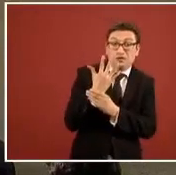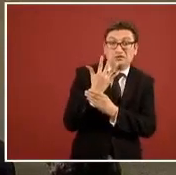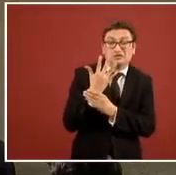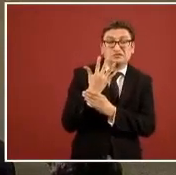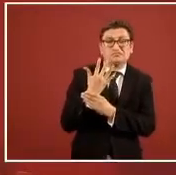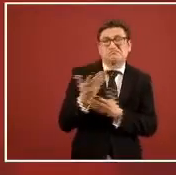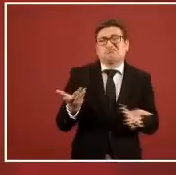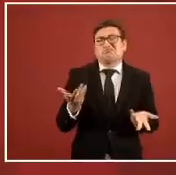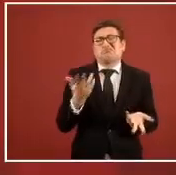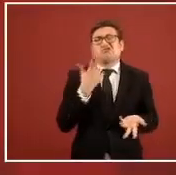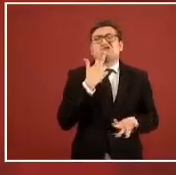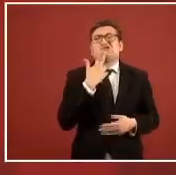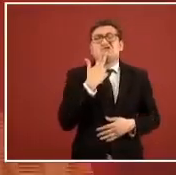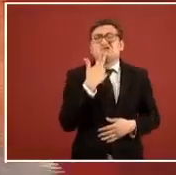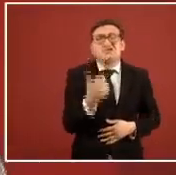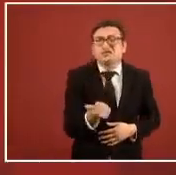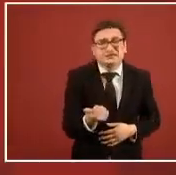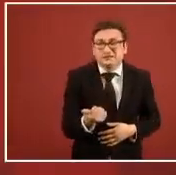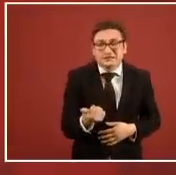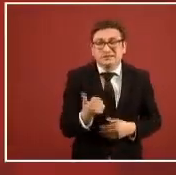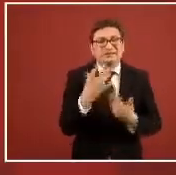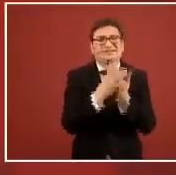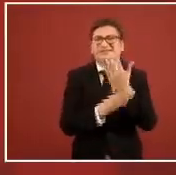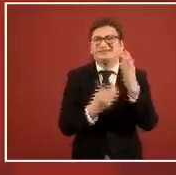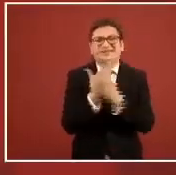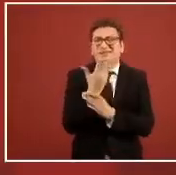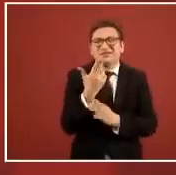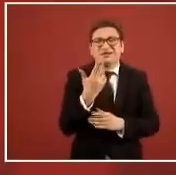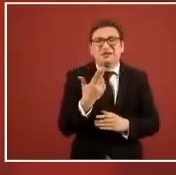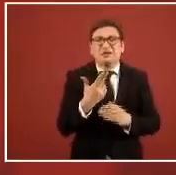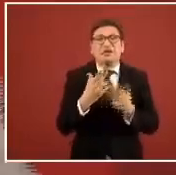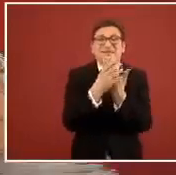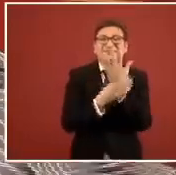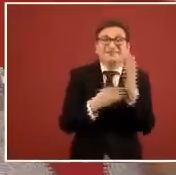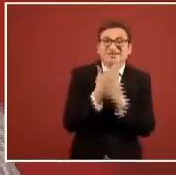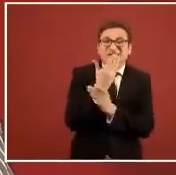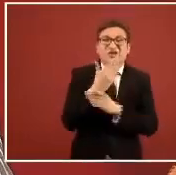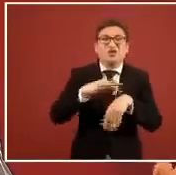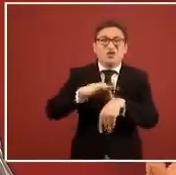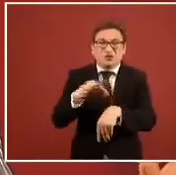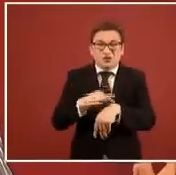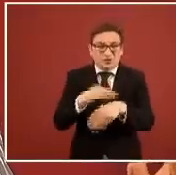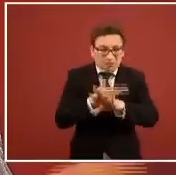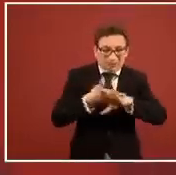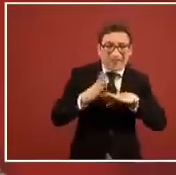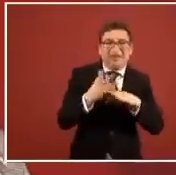tiene ningún sentido. Estar usando guantes quirúrgicos